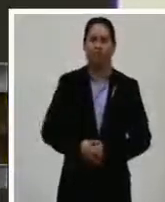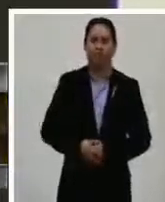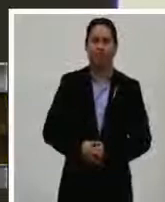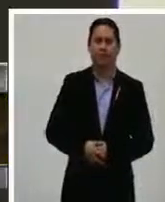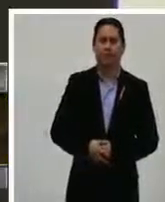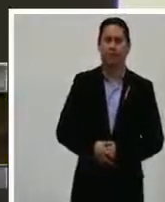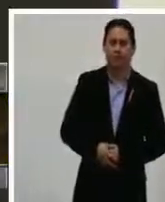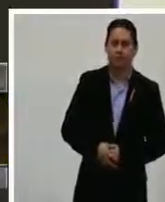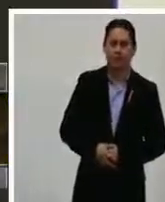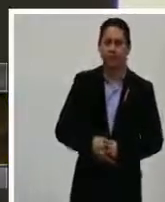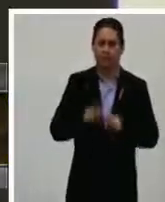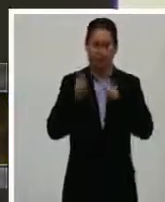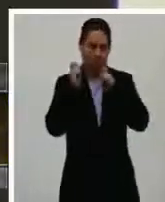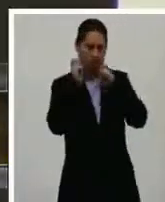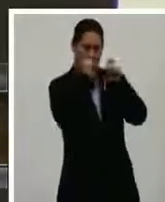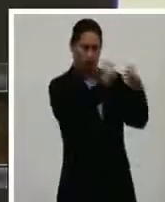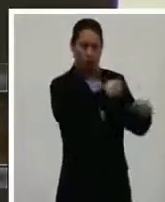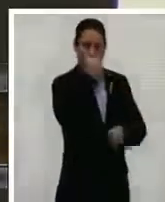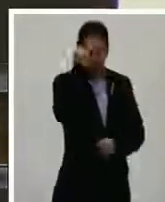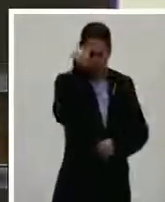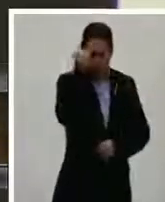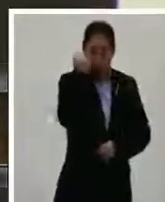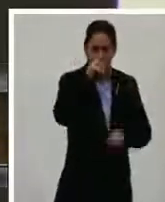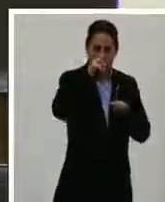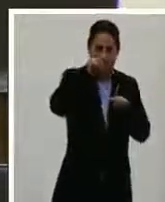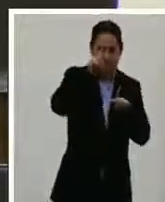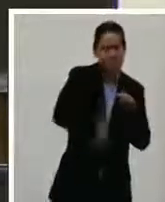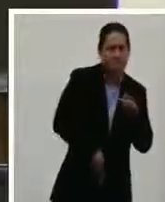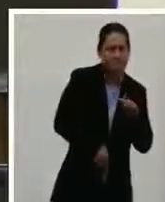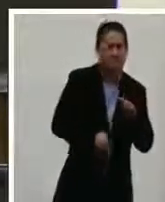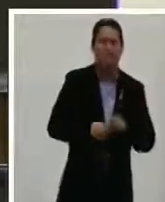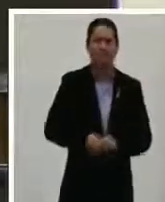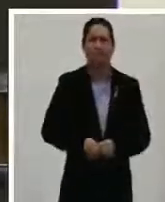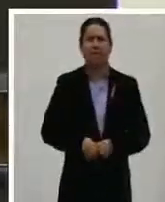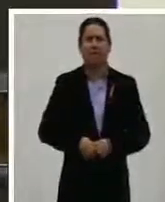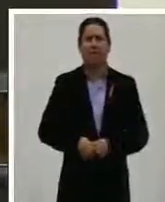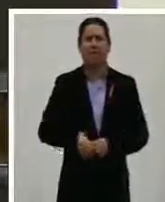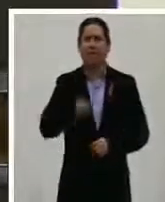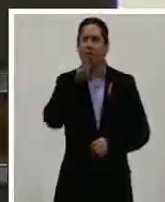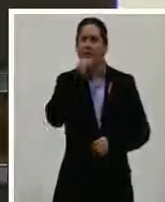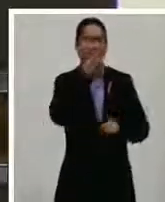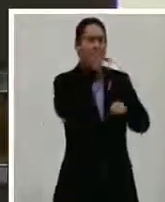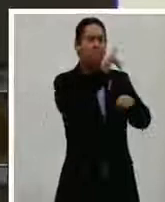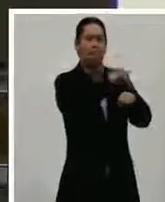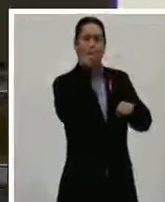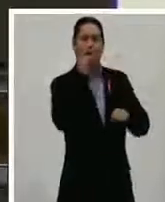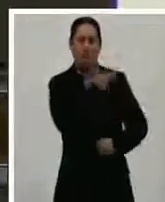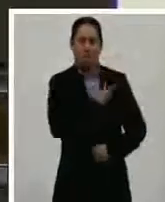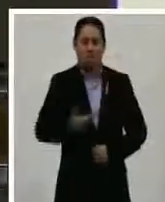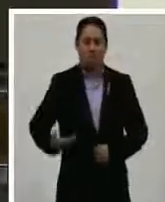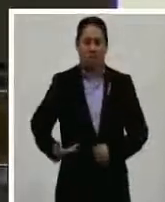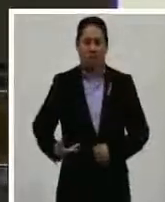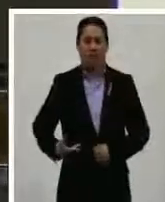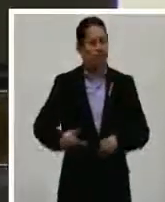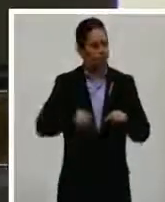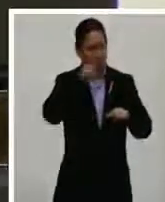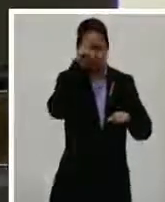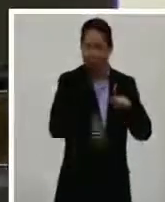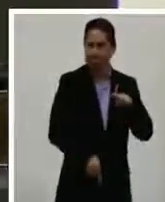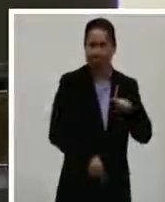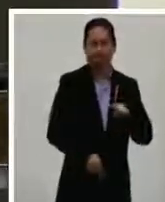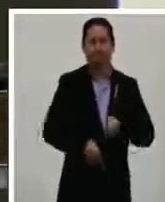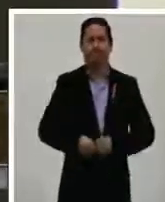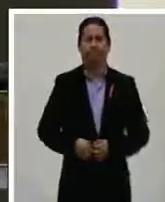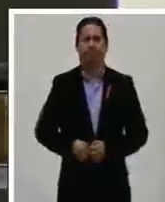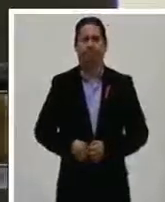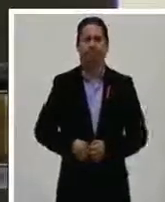envía al congreso la iniciativa para suprimir el fuero presidencial anteriormente el jefe del estado